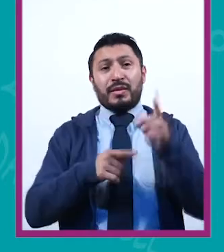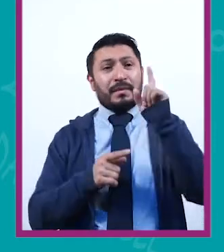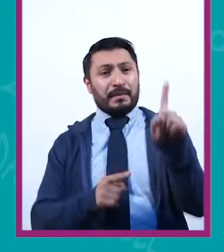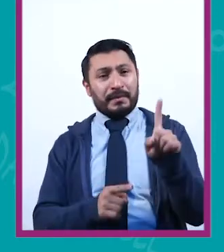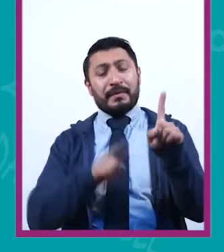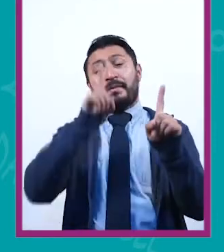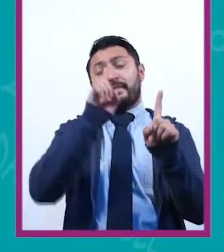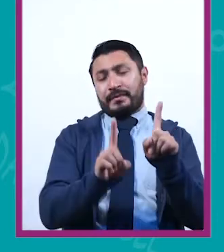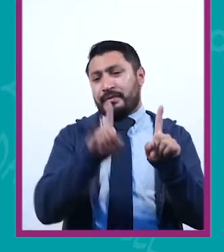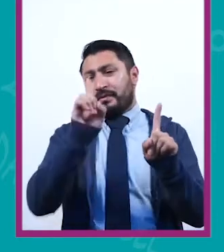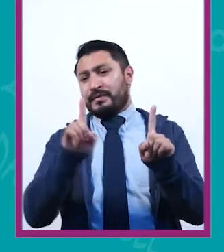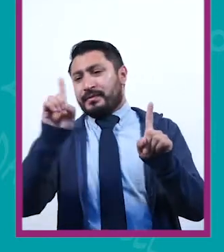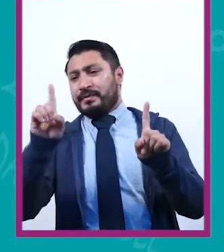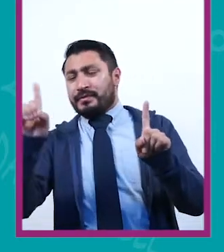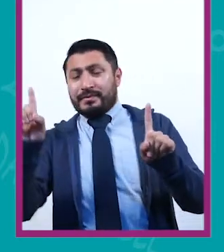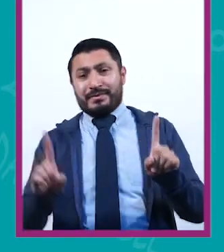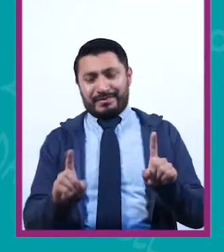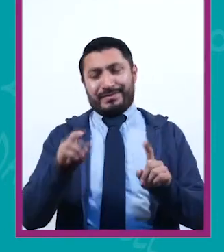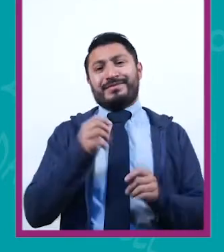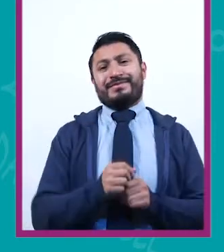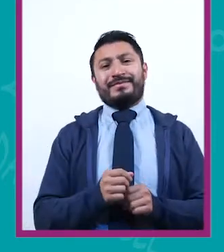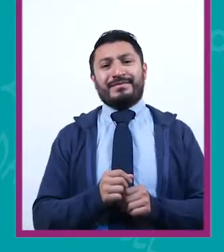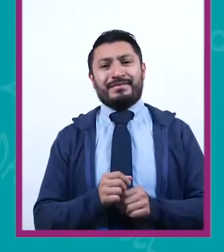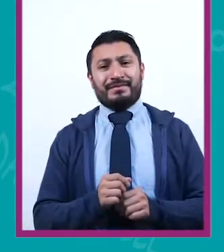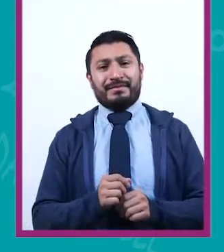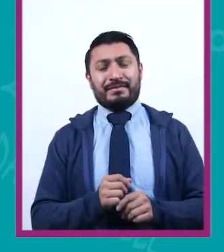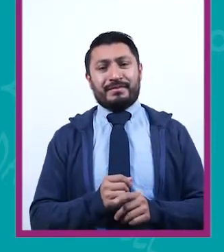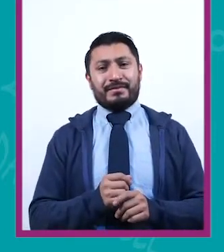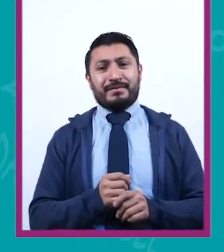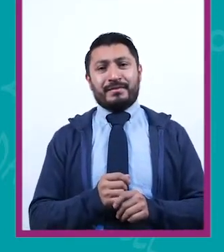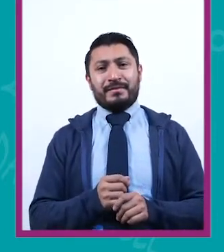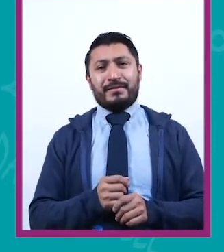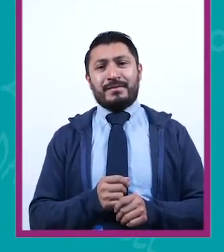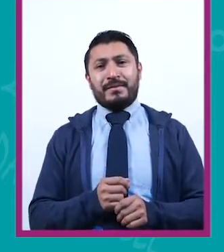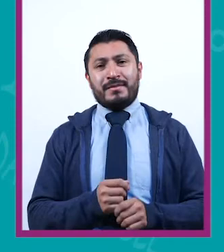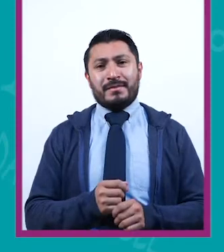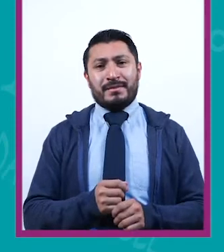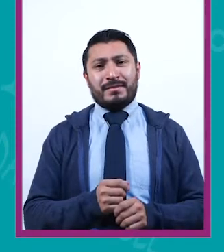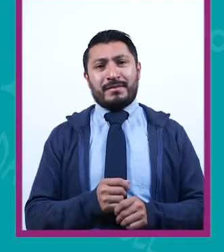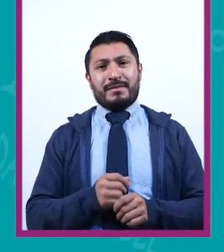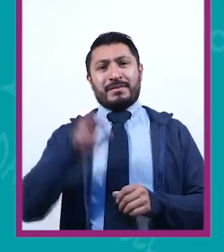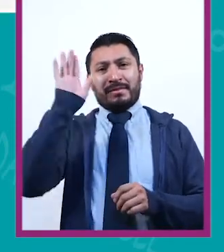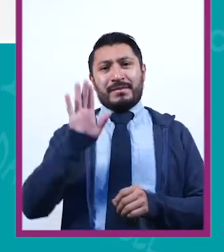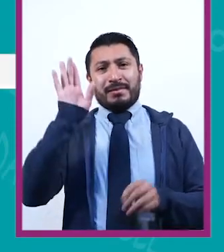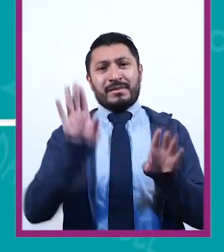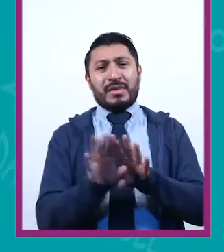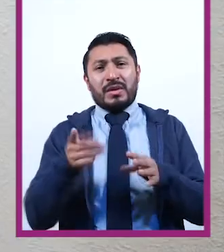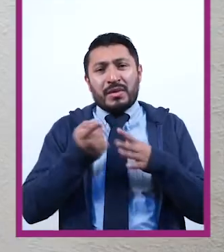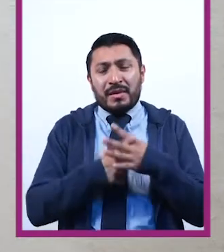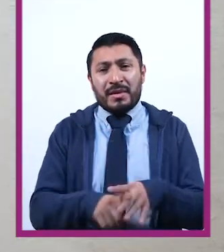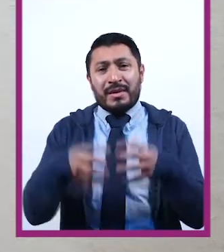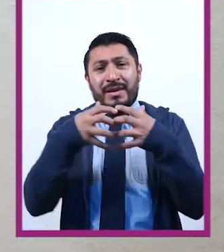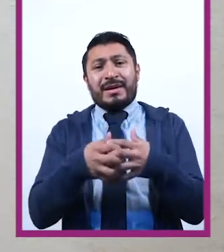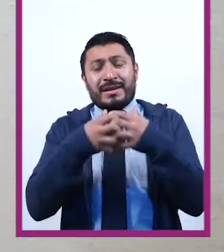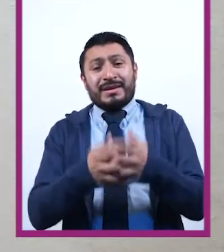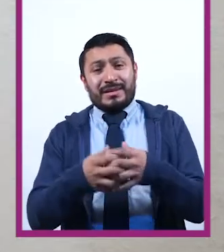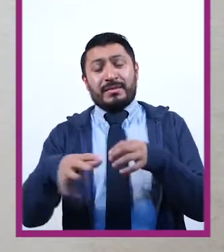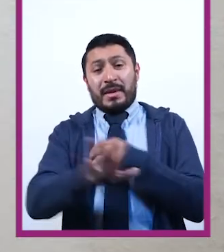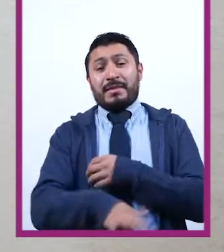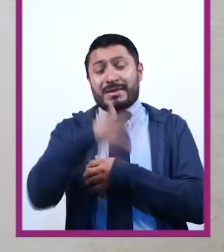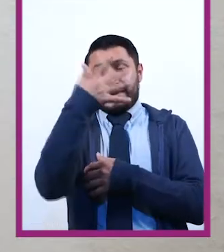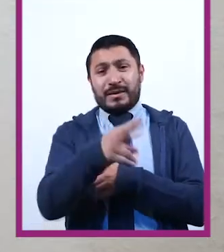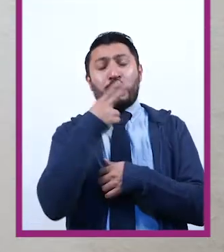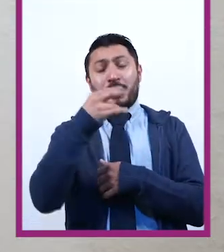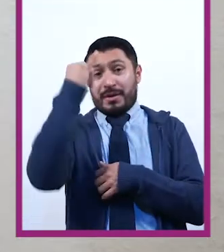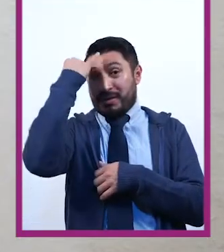dígito del número depende de la posición en la que se encuentra con respecto a los otros con los que construye el número. Se